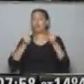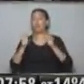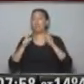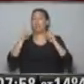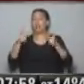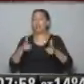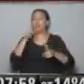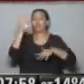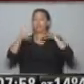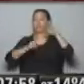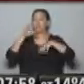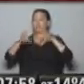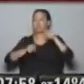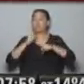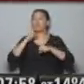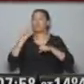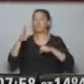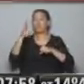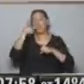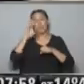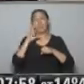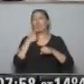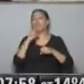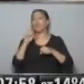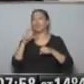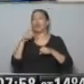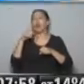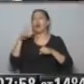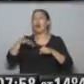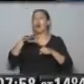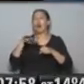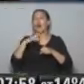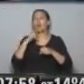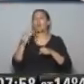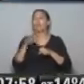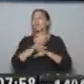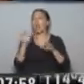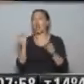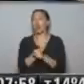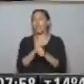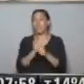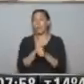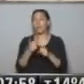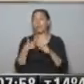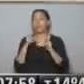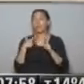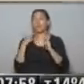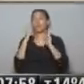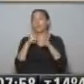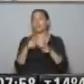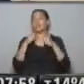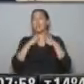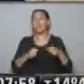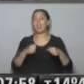los saqueadores en el departamento de Berisso, en la localidad de Villa Argüello. El hecho fue confirmado, como les decíamos, por el